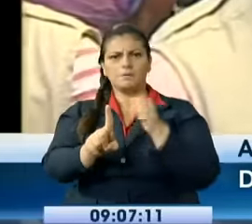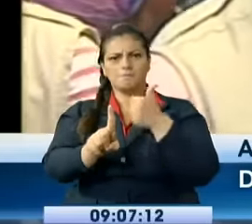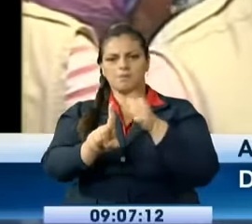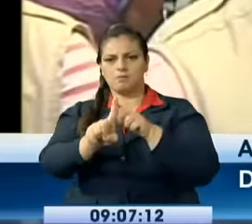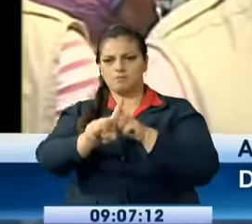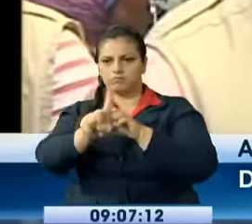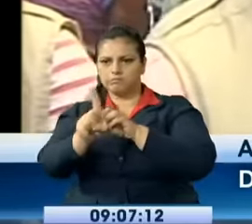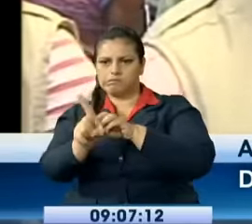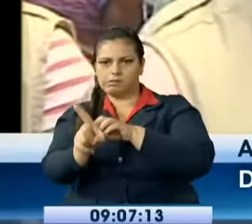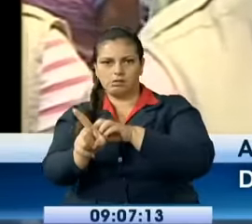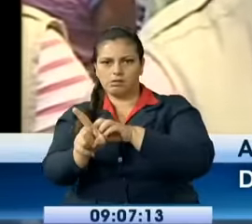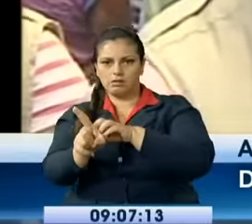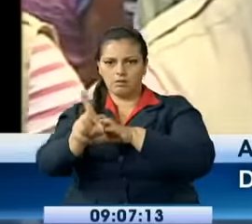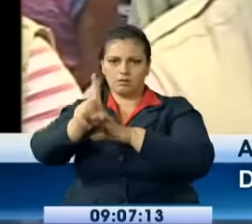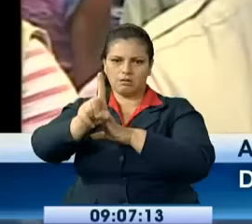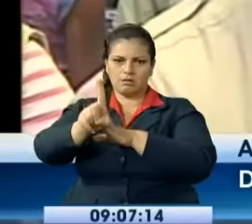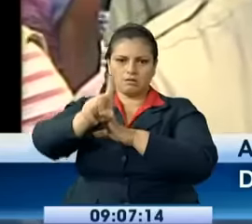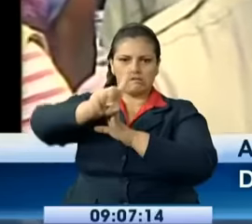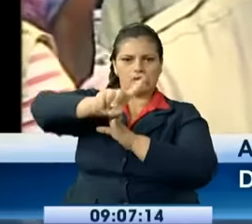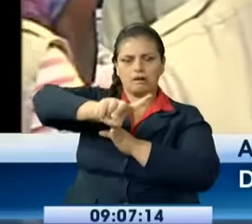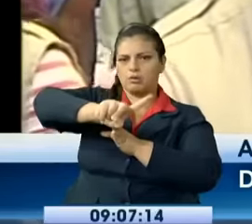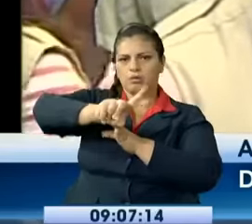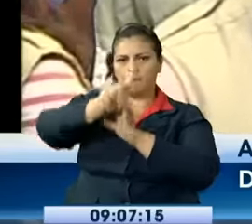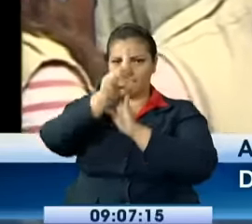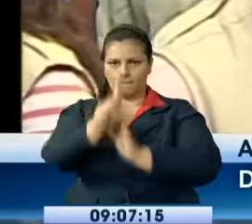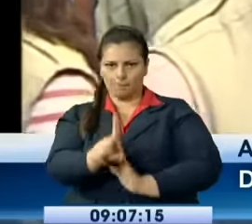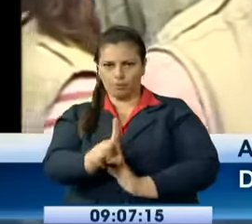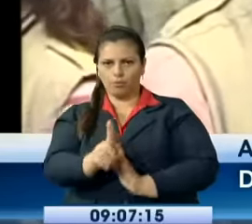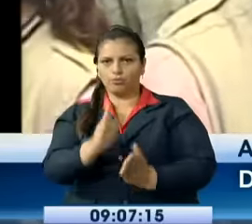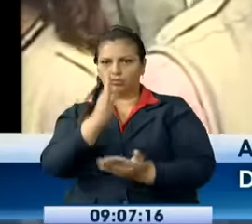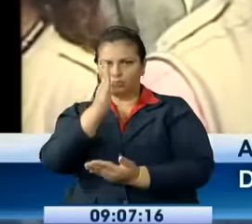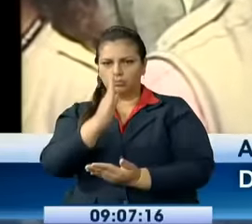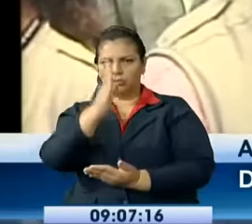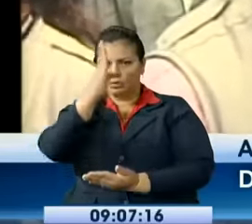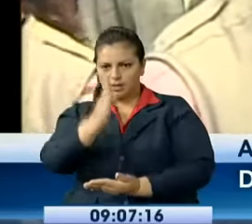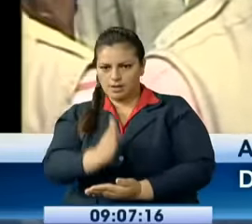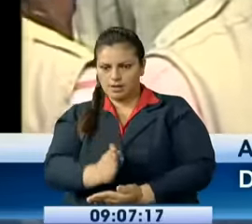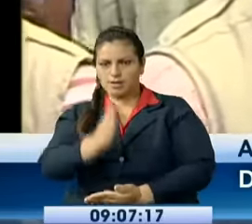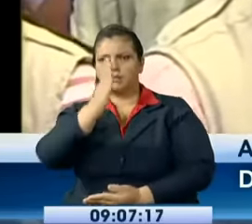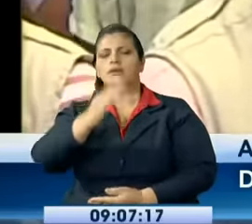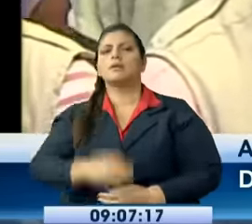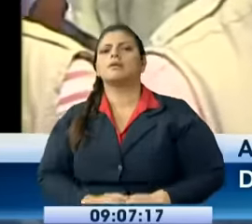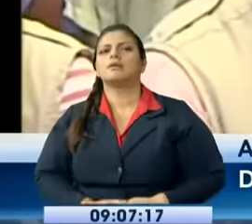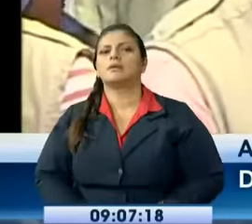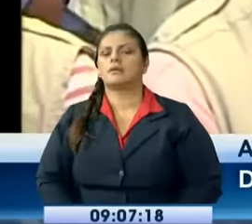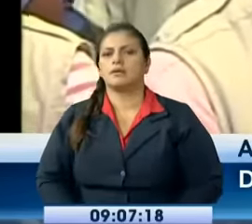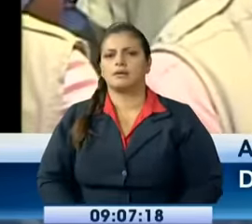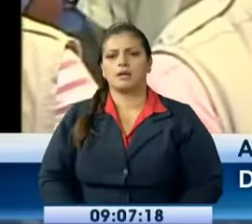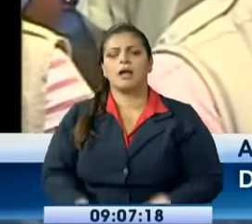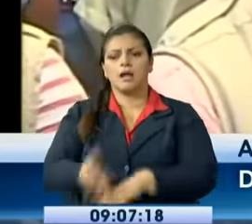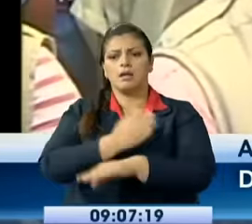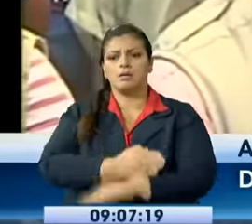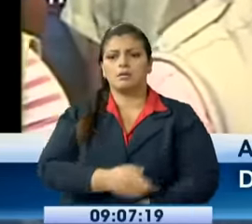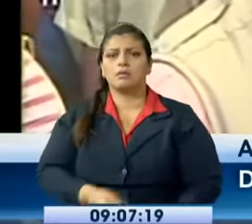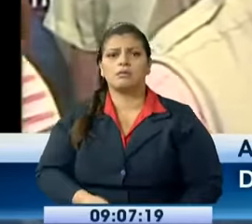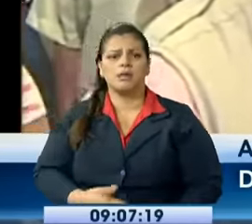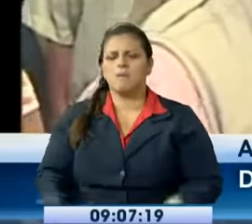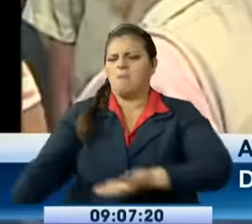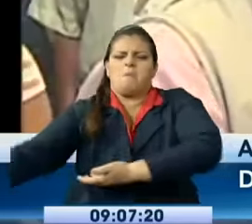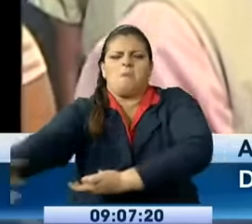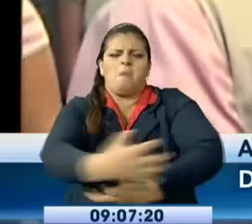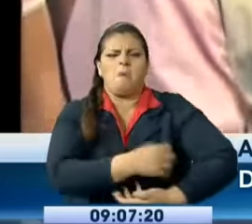por manipulación, más no por cualquier movimiento. Siempre se trata, nosotros, antes de proceder a un retiro o decomiso de la